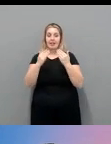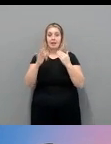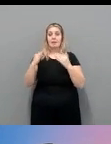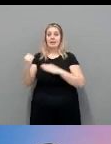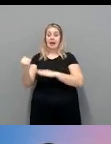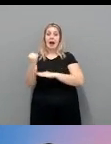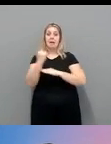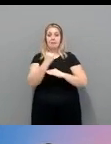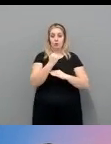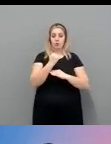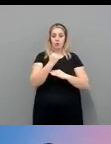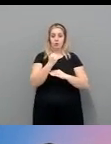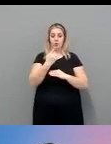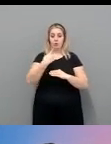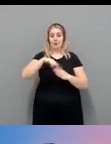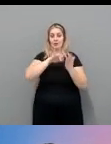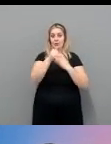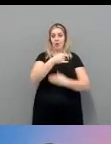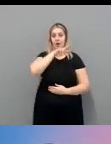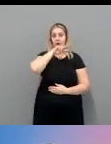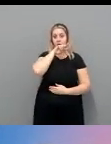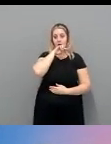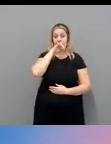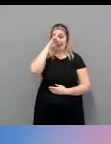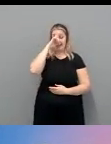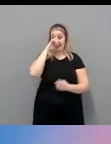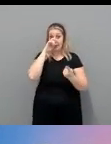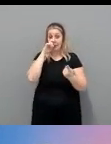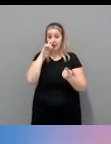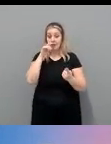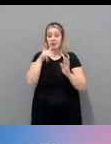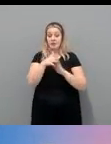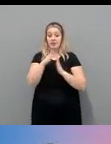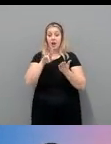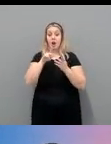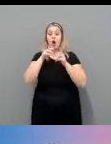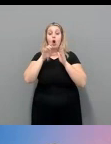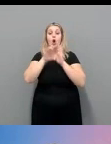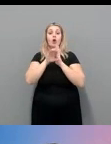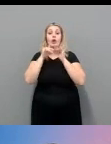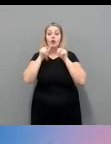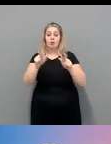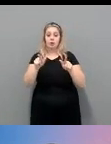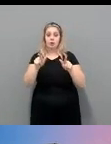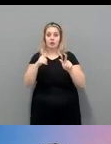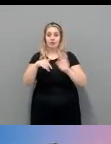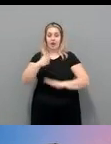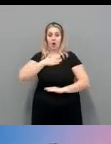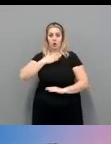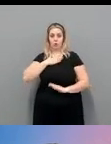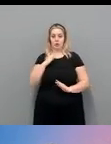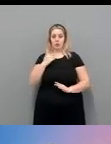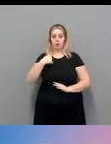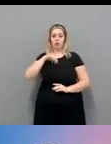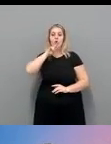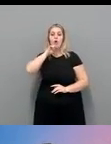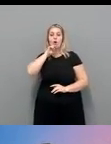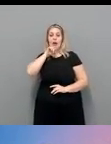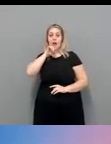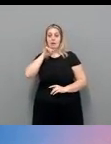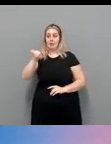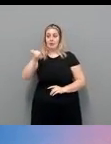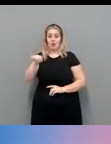a nuestro lenguaje oral, que recordemos, no es su código lingüístico, es el nuestro. Nosotros somos orales, pero ellos